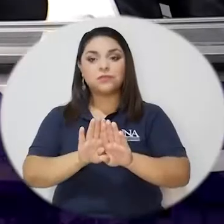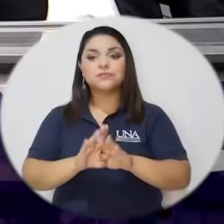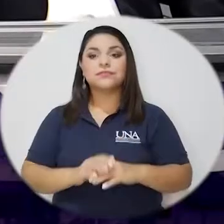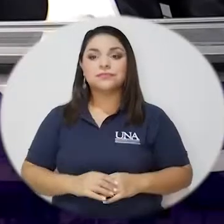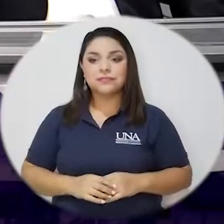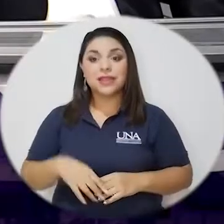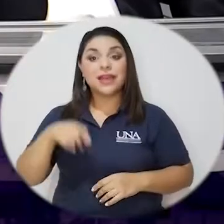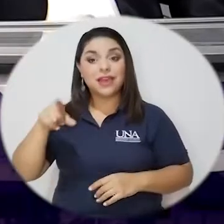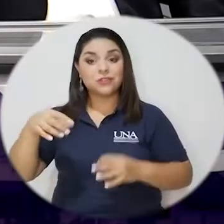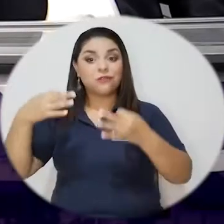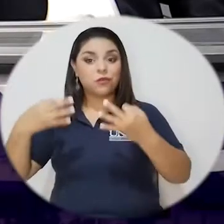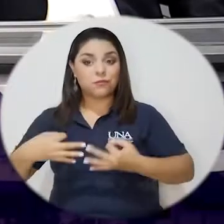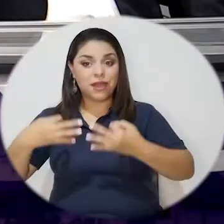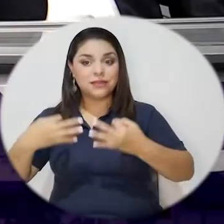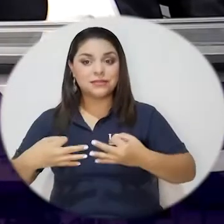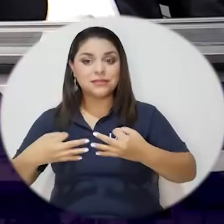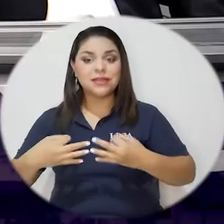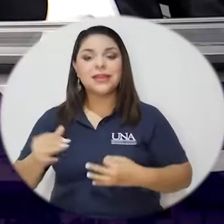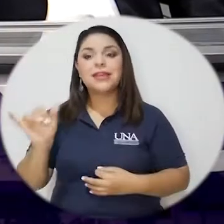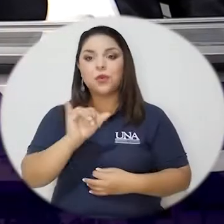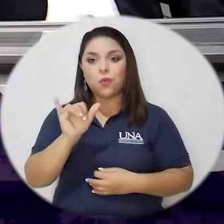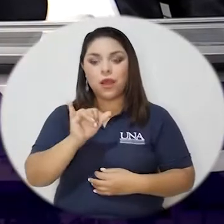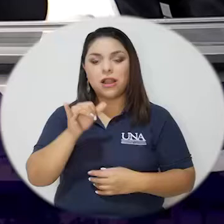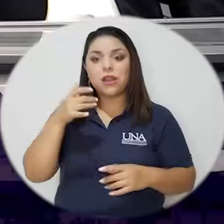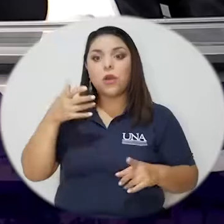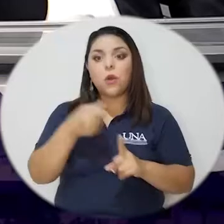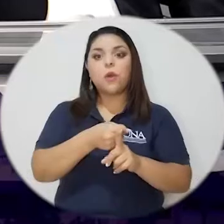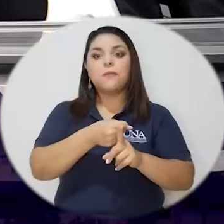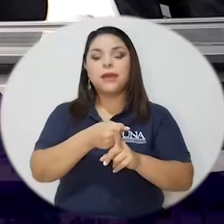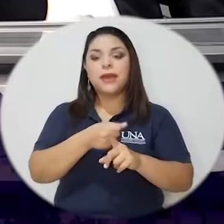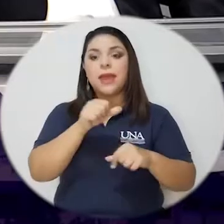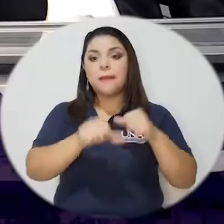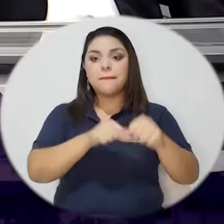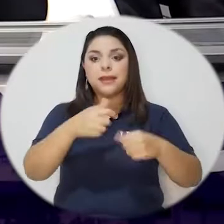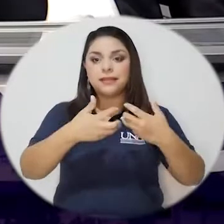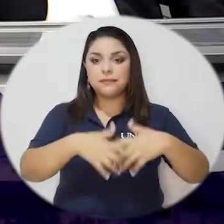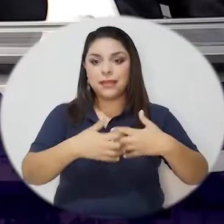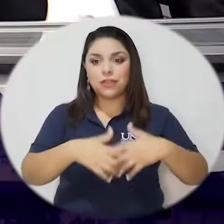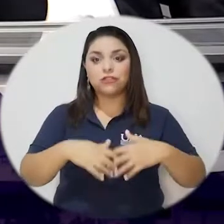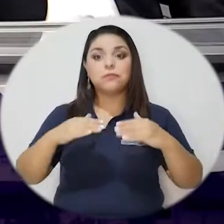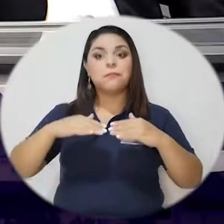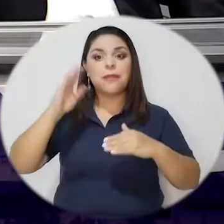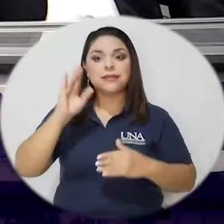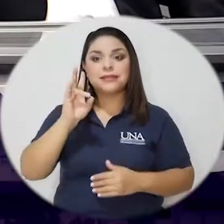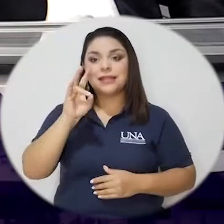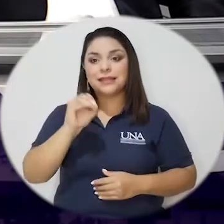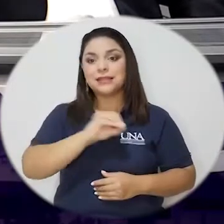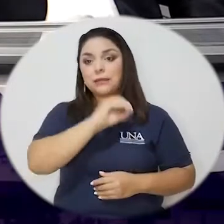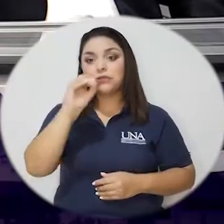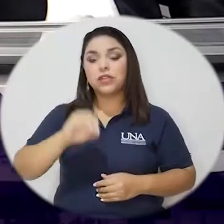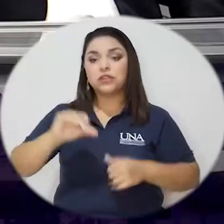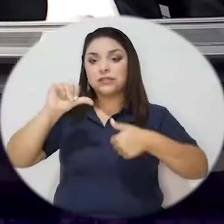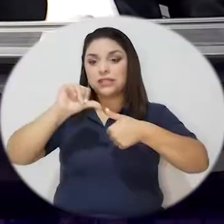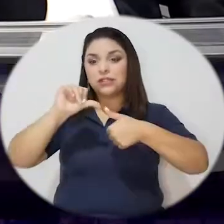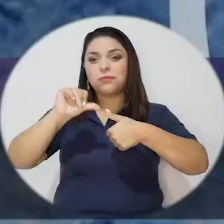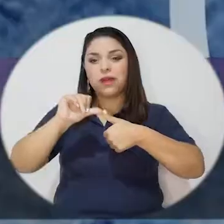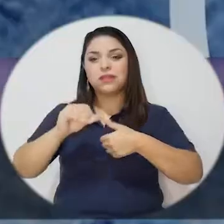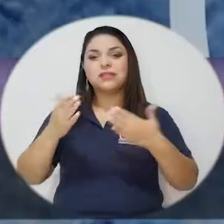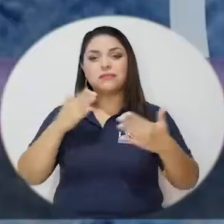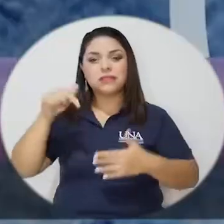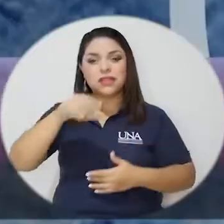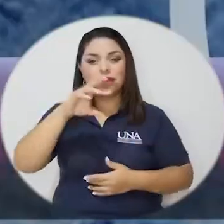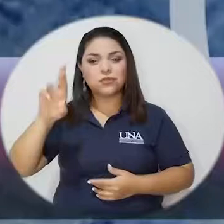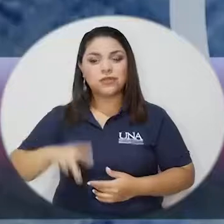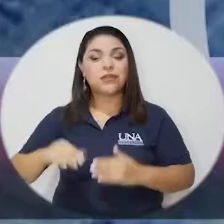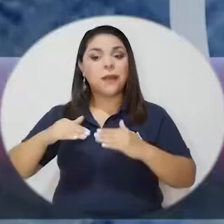Esos los formales. Y como usted menciona, el golpe en los emprendimientos fue brutal, más del 70% en Centroamérica y en Costa Rica probablemente más.